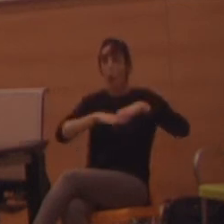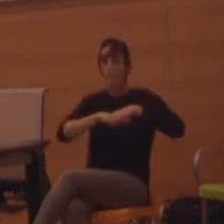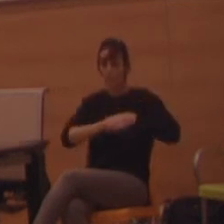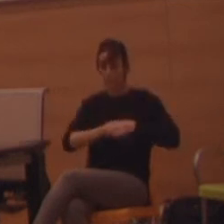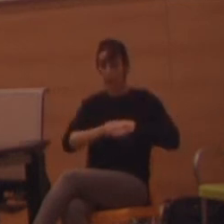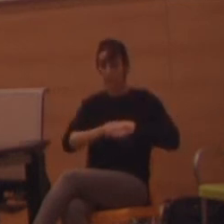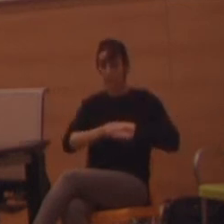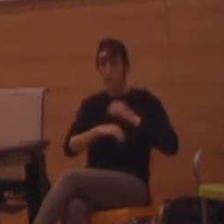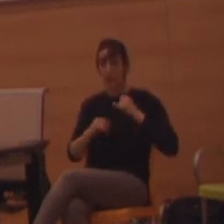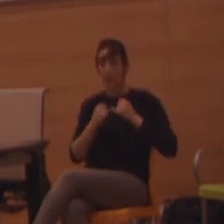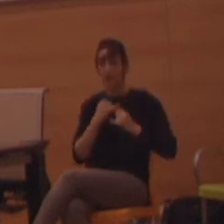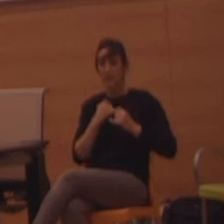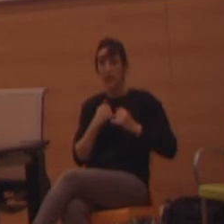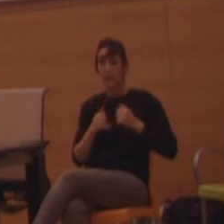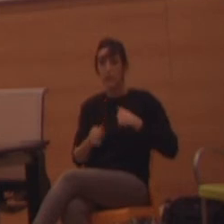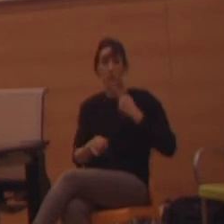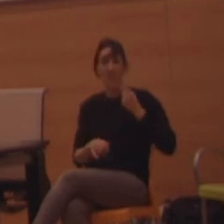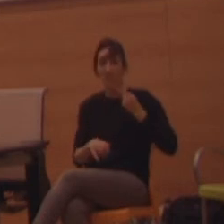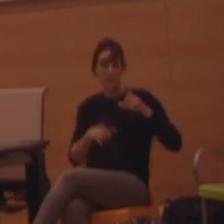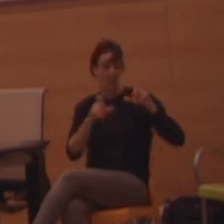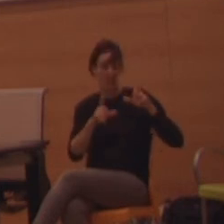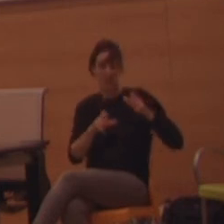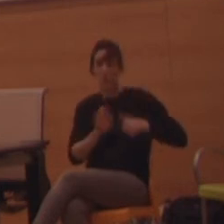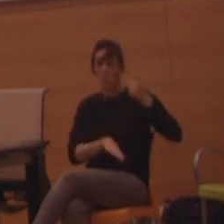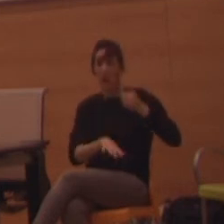ya dije, no le hago más fotos porque mira, ya no merece la pena.